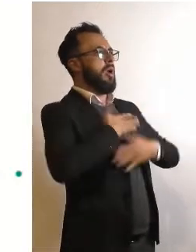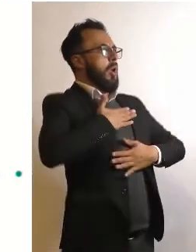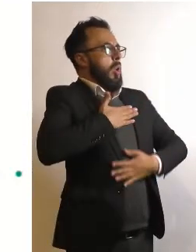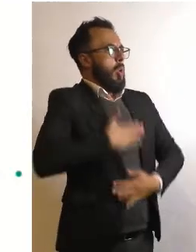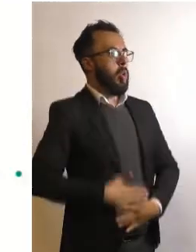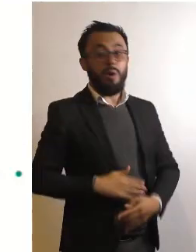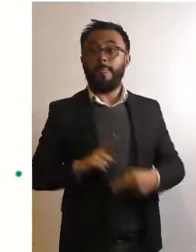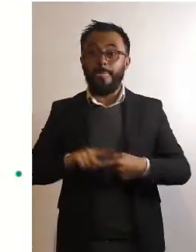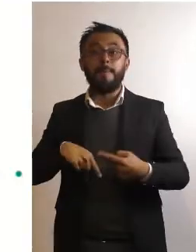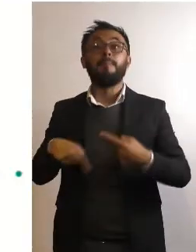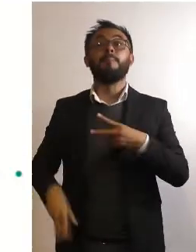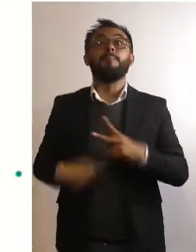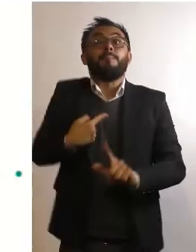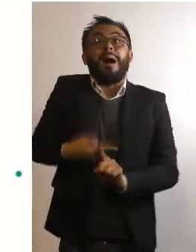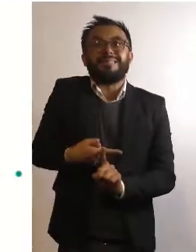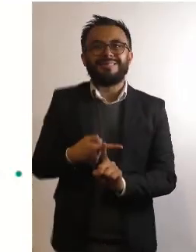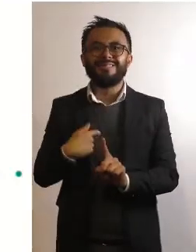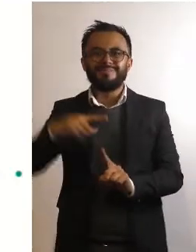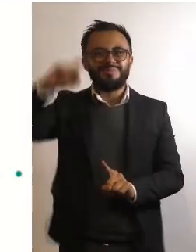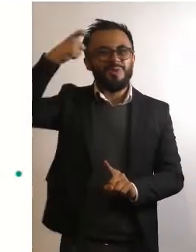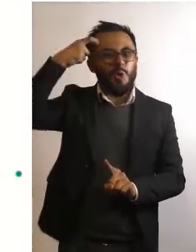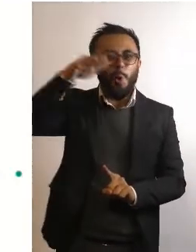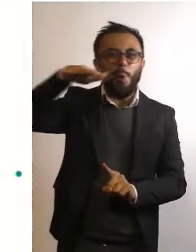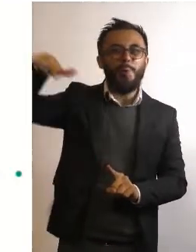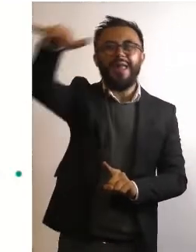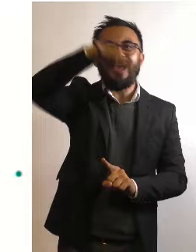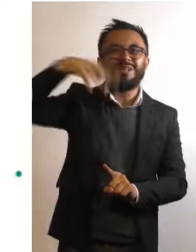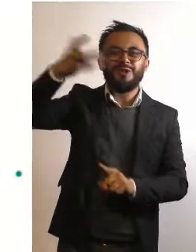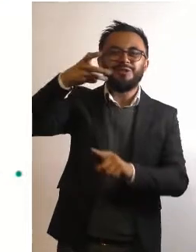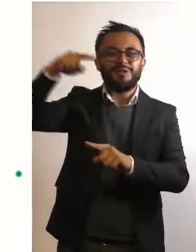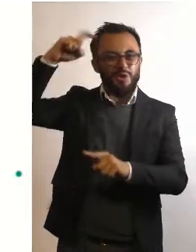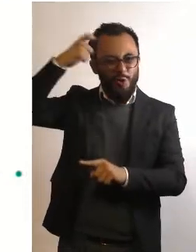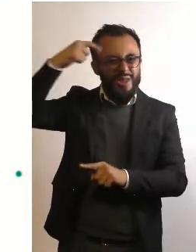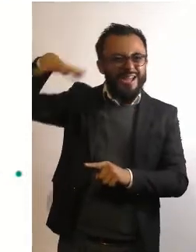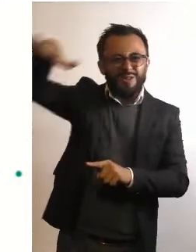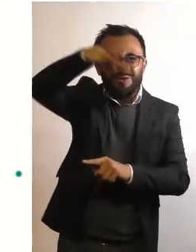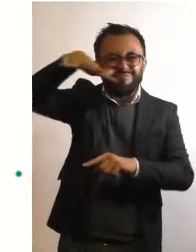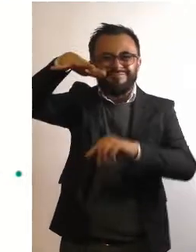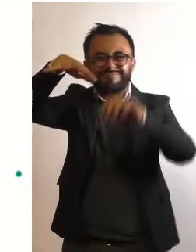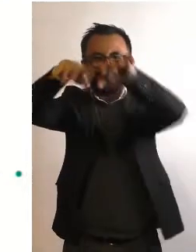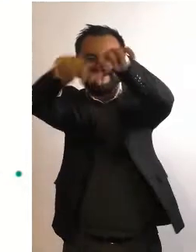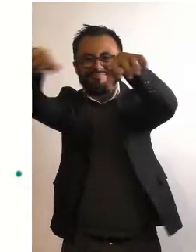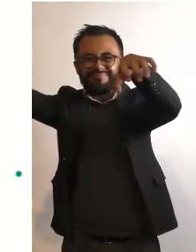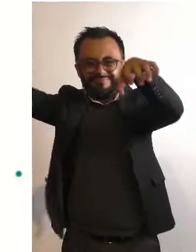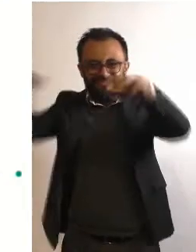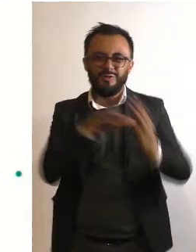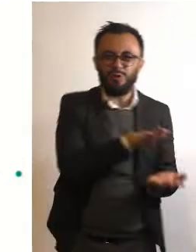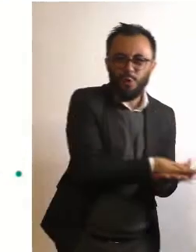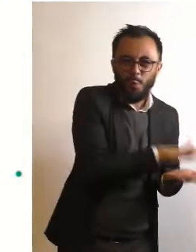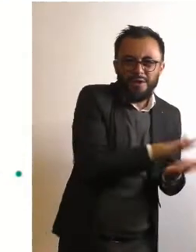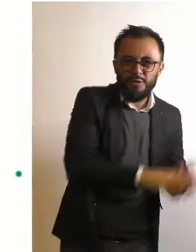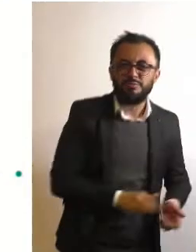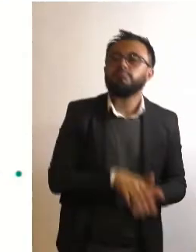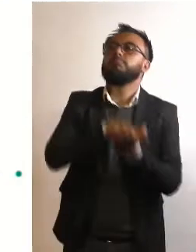instancias gubernamentales como estrategias de reflexión alrededor de lo que estaba ocurriendo.